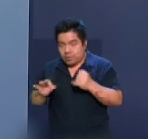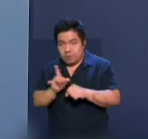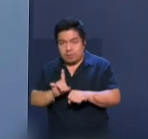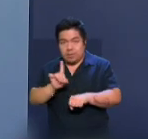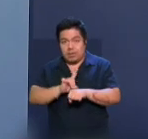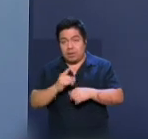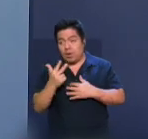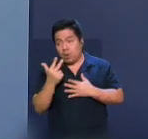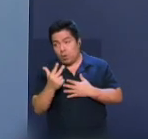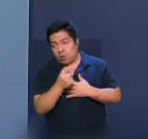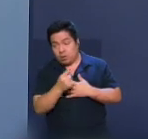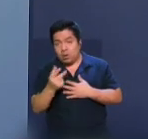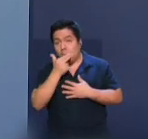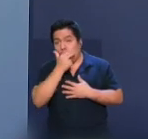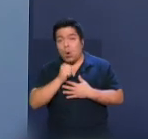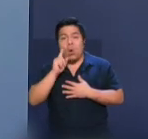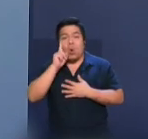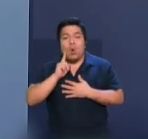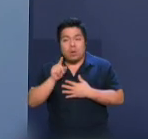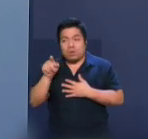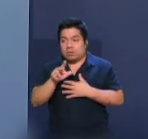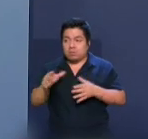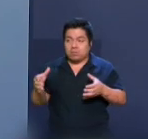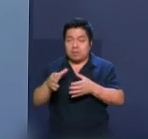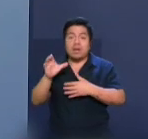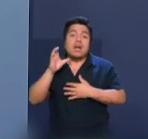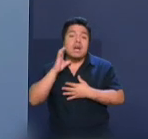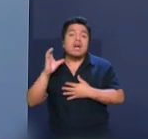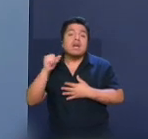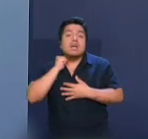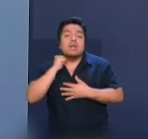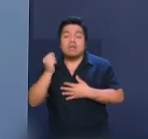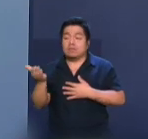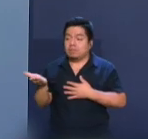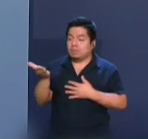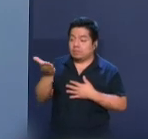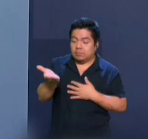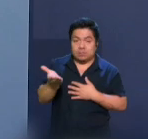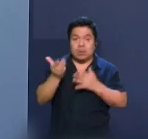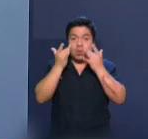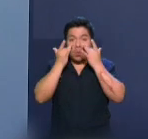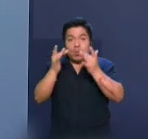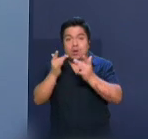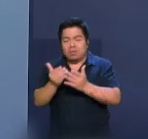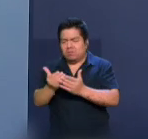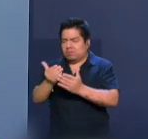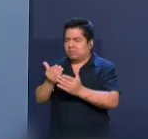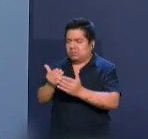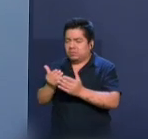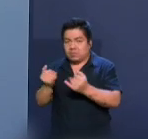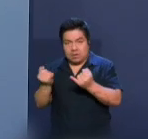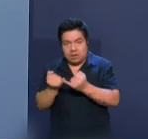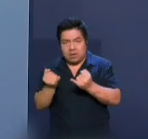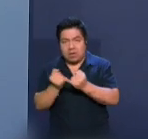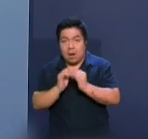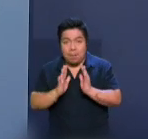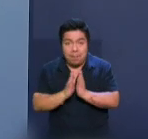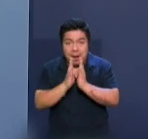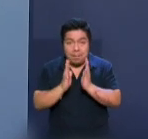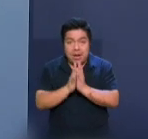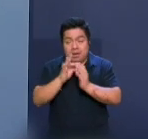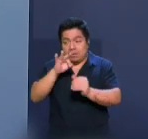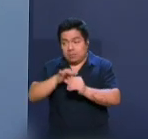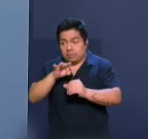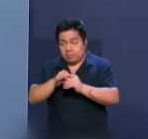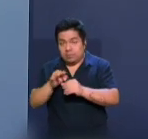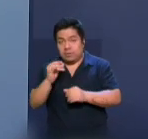8 de ellas y ellos presentaron formalmente ante el Senado de la República su renuncia anticipada, también su declinación a participar en la elección